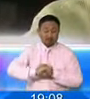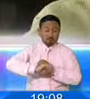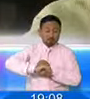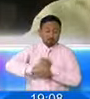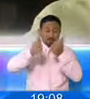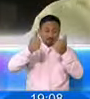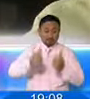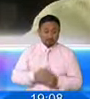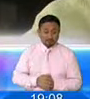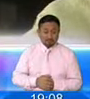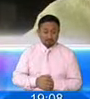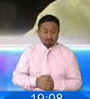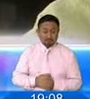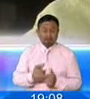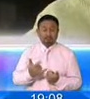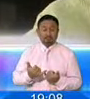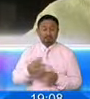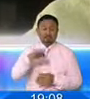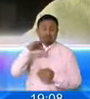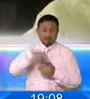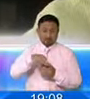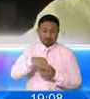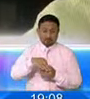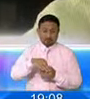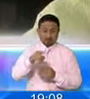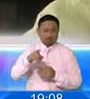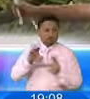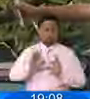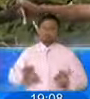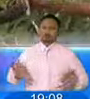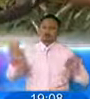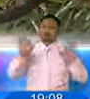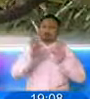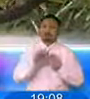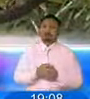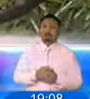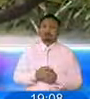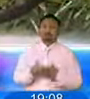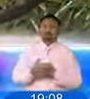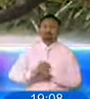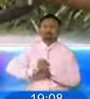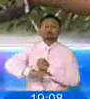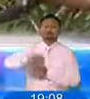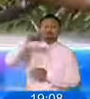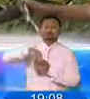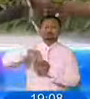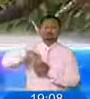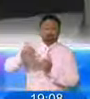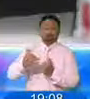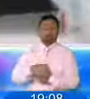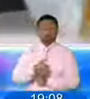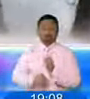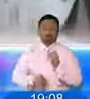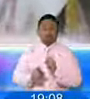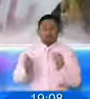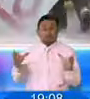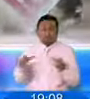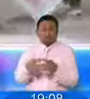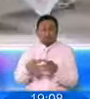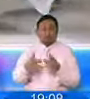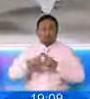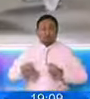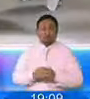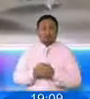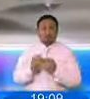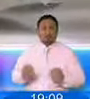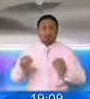campañas en periodos electorales, es fundamental. Que en la campaña electoral, aunque se ha reducido su presencia mediática, se ha incrementado